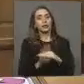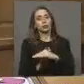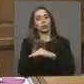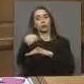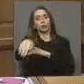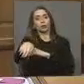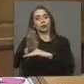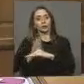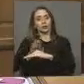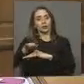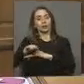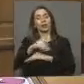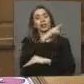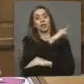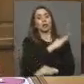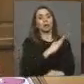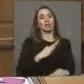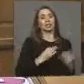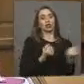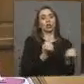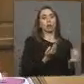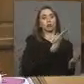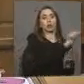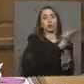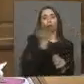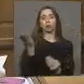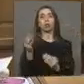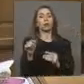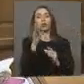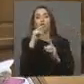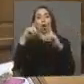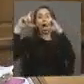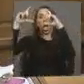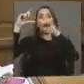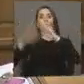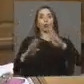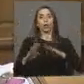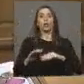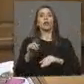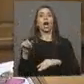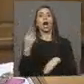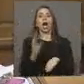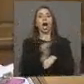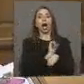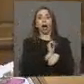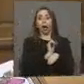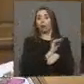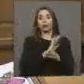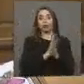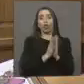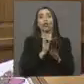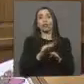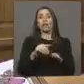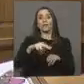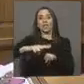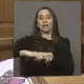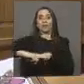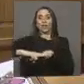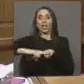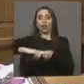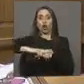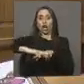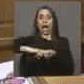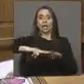Transporte, dado que ahí no hay ningún resguardo correspondiente. Es obligatorio pasar por ahí. Por lo tanto, quiero oficiar nuevamente